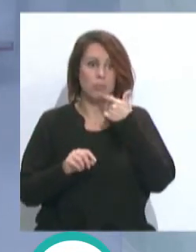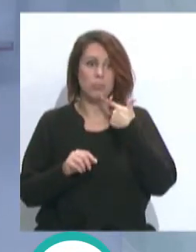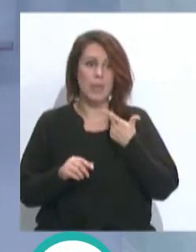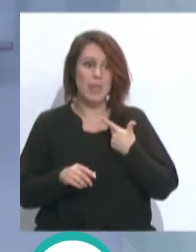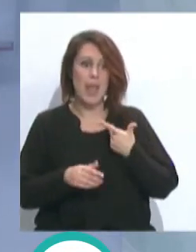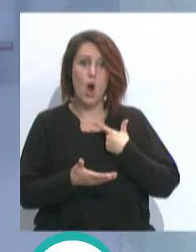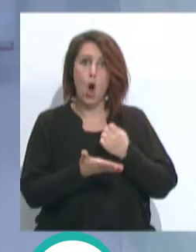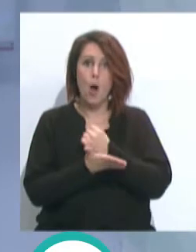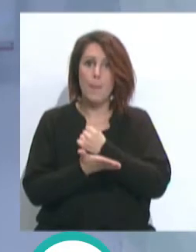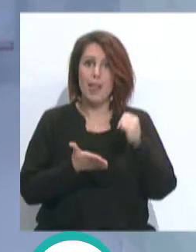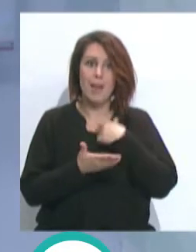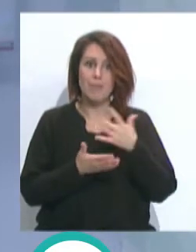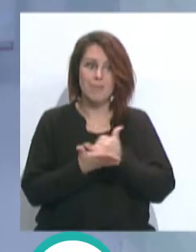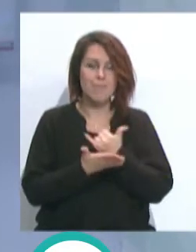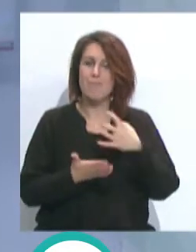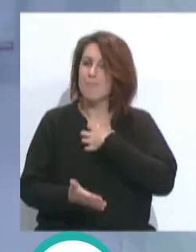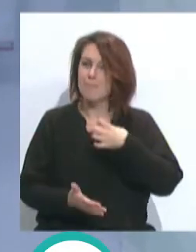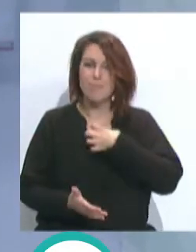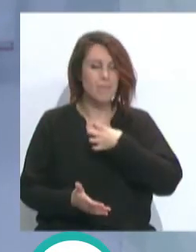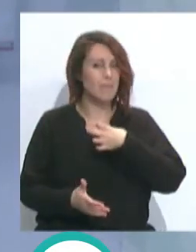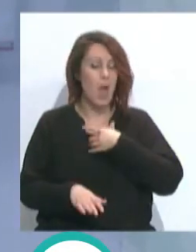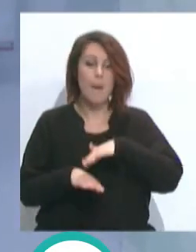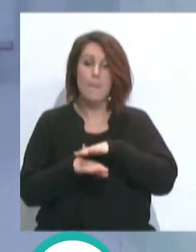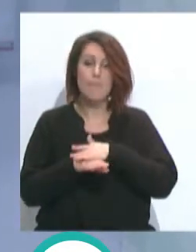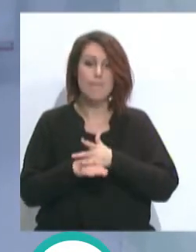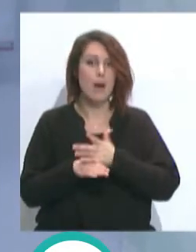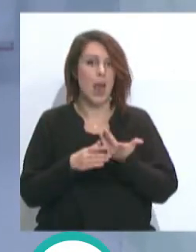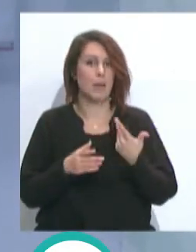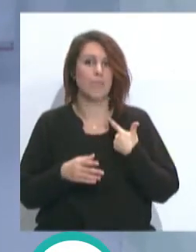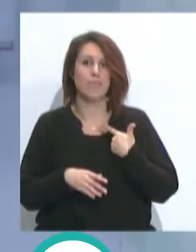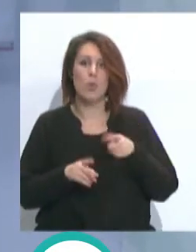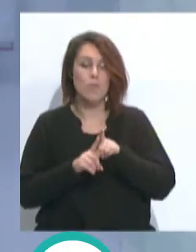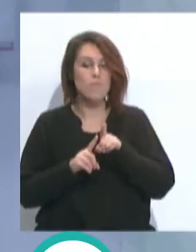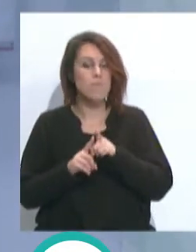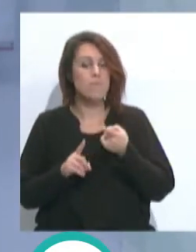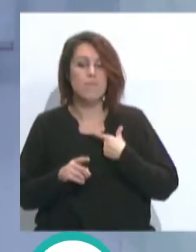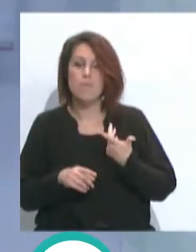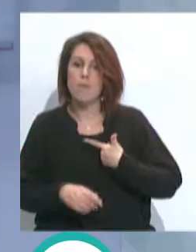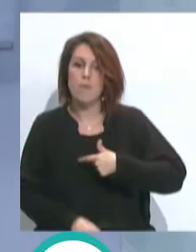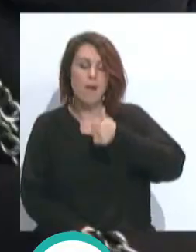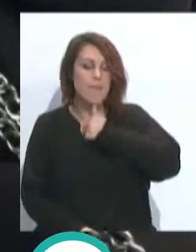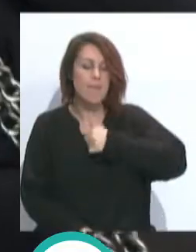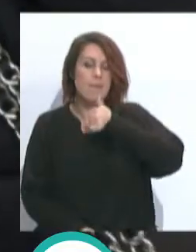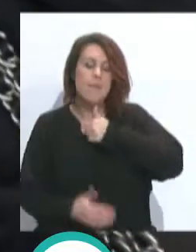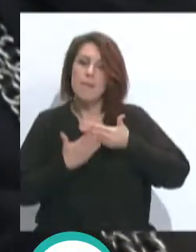de convalidar asignaturas para poder mantener la gran carga lectiva que soporta.